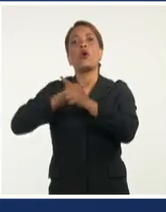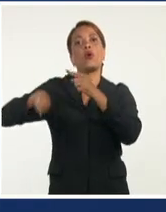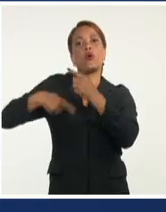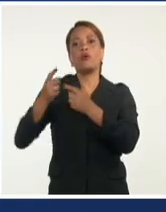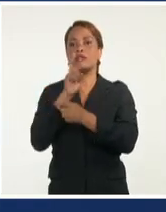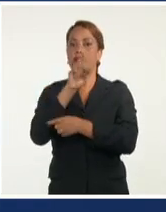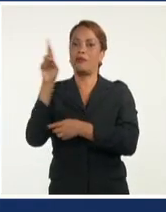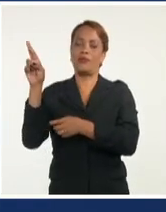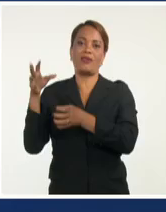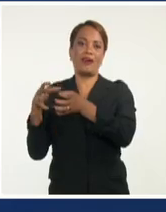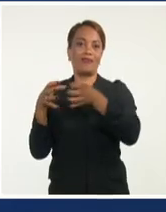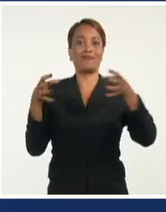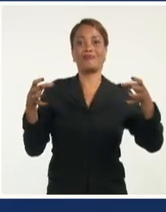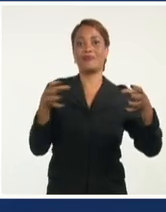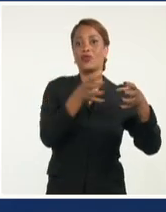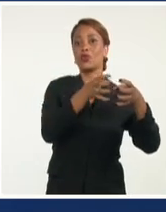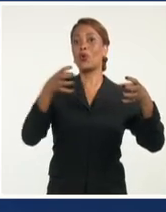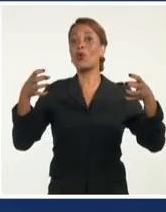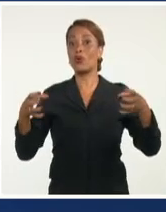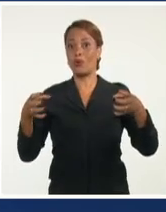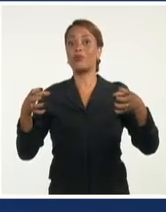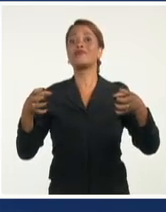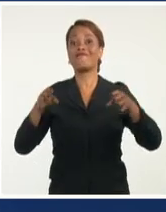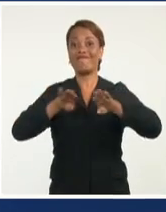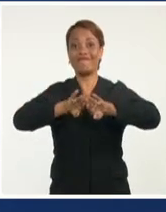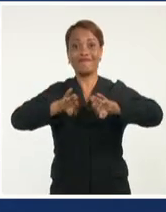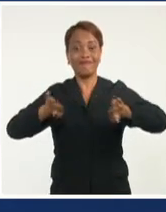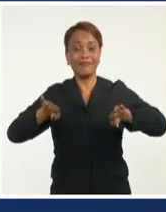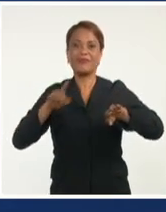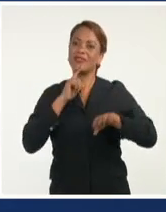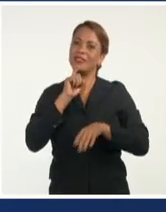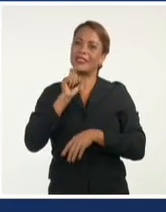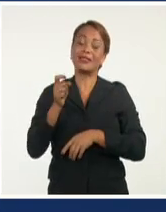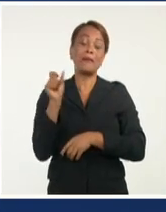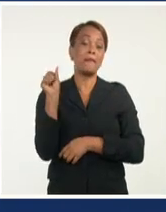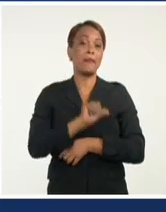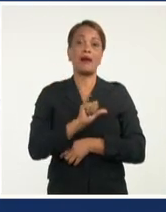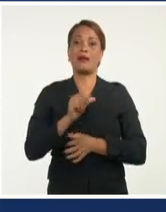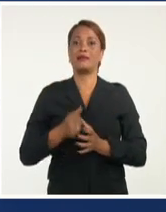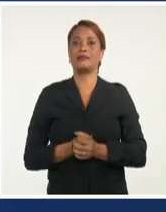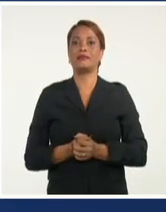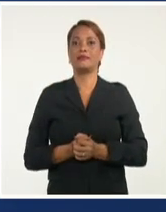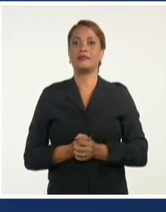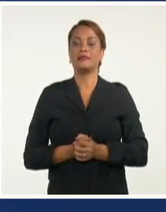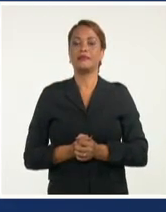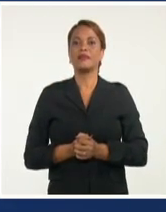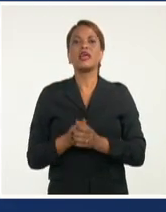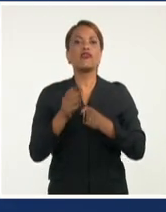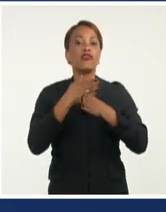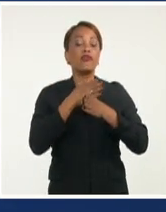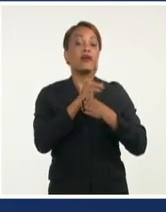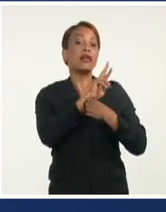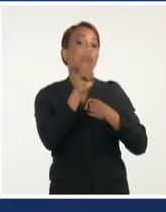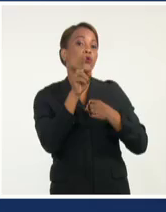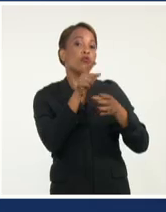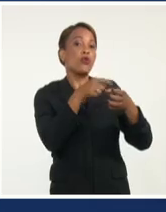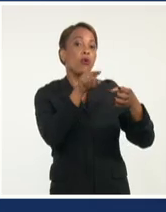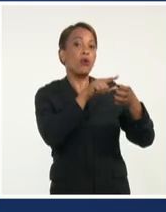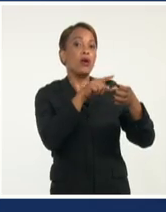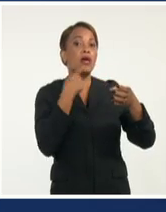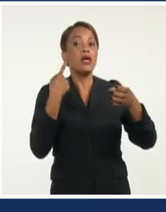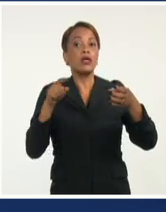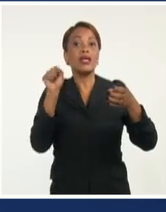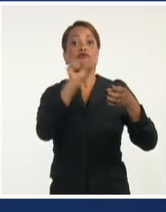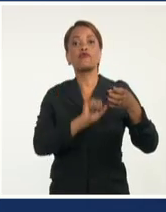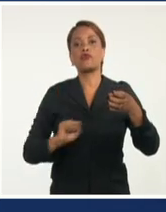revolución, inclusive un alejamiento de muchas de estas personas de lo que significa la revolución y lo que significa el